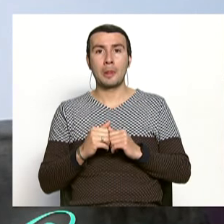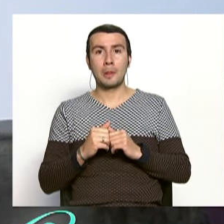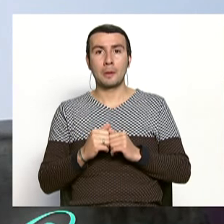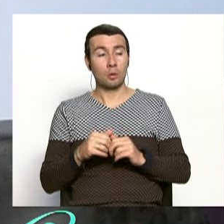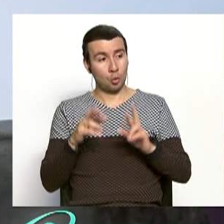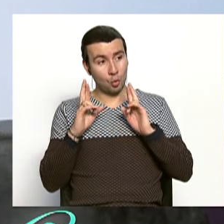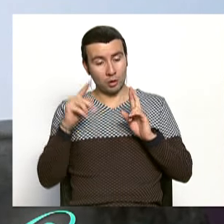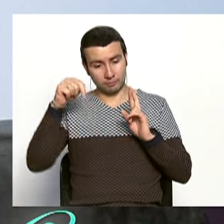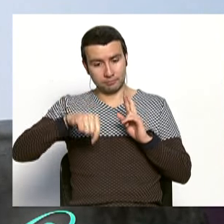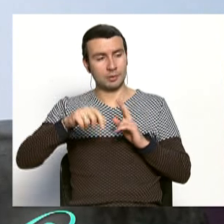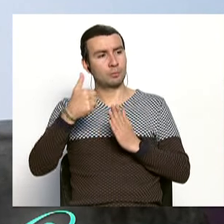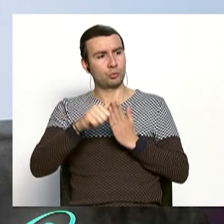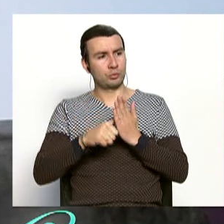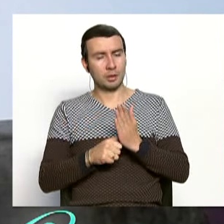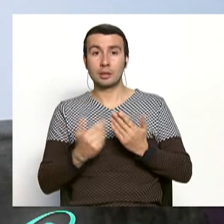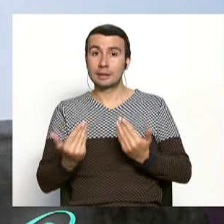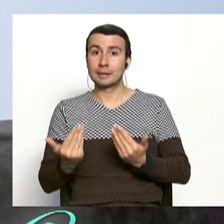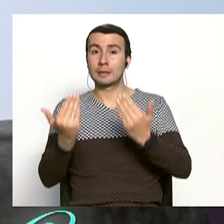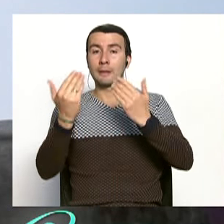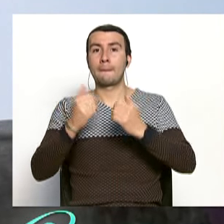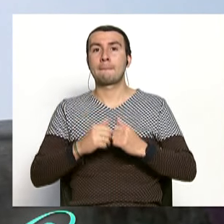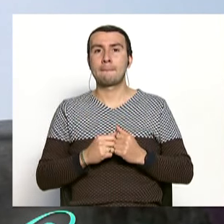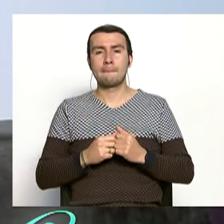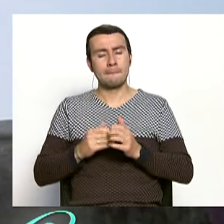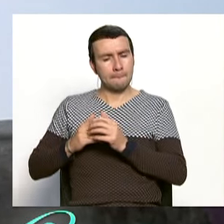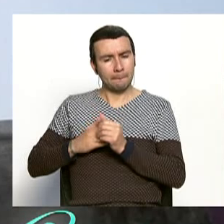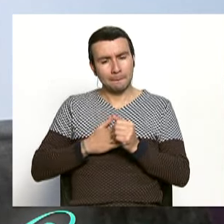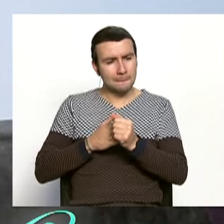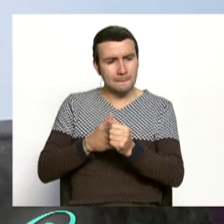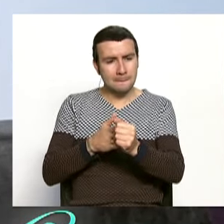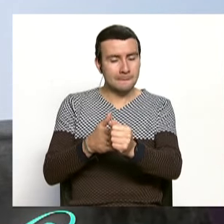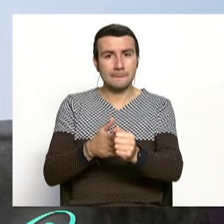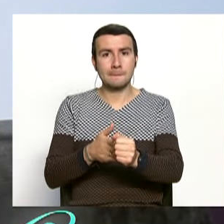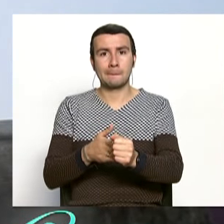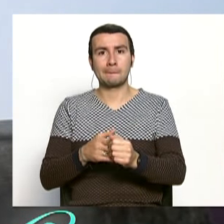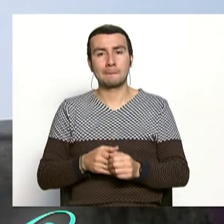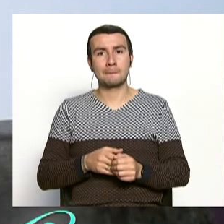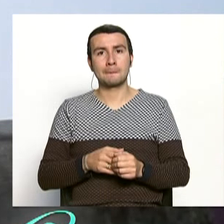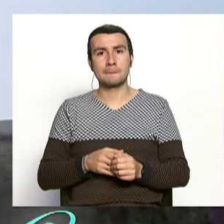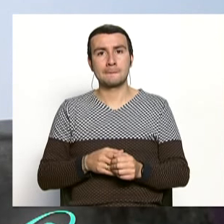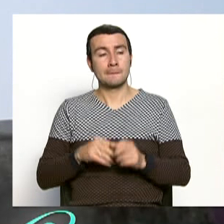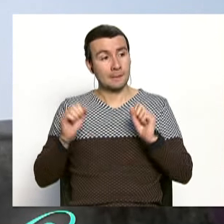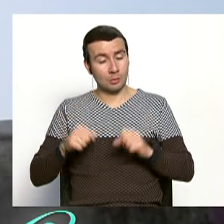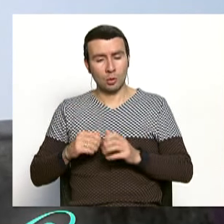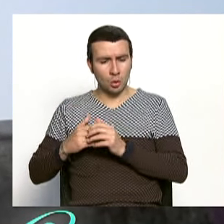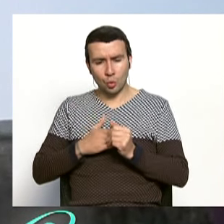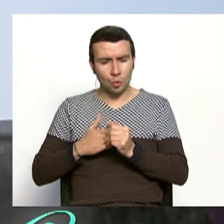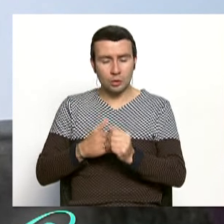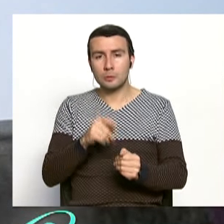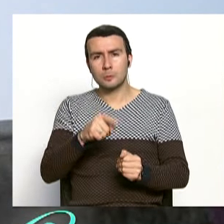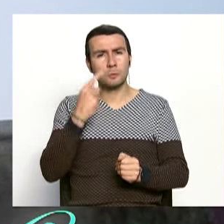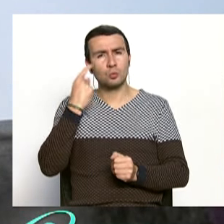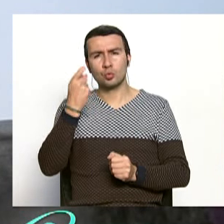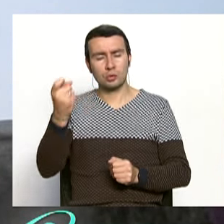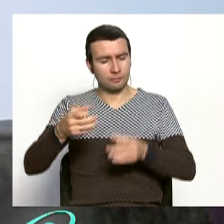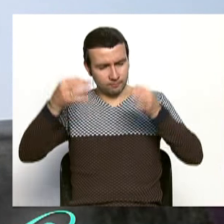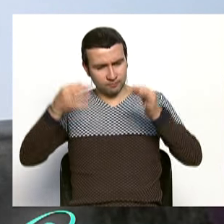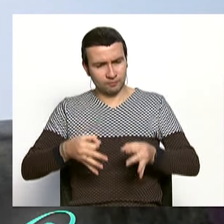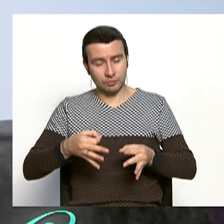Este programa les sirva para para orientarles eh en una búsqueda adecuada en una orientación